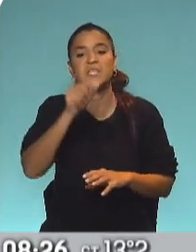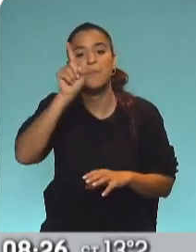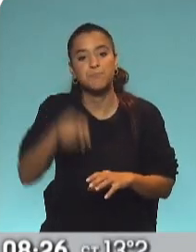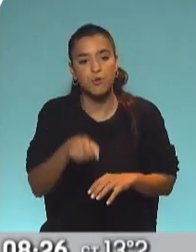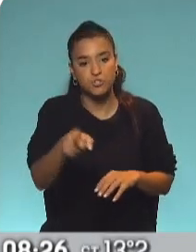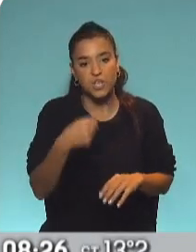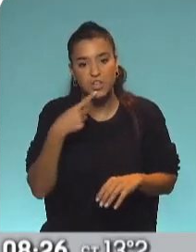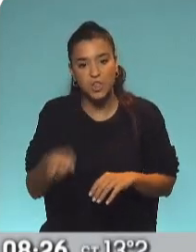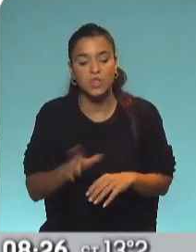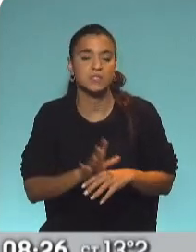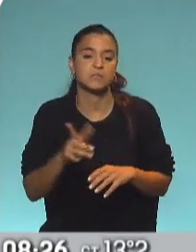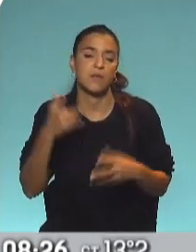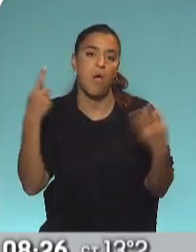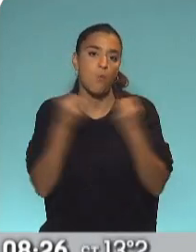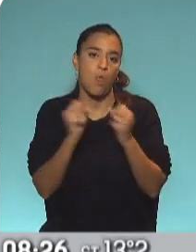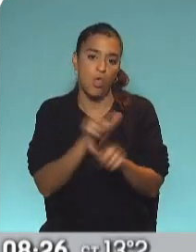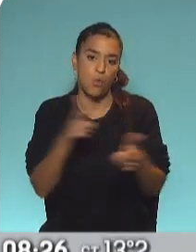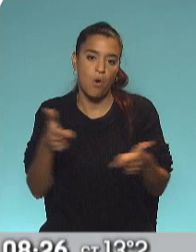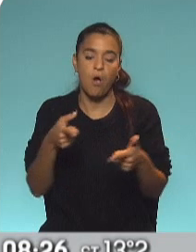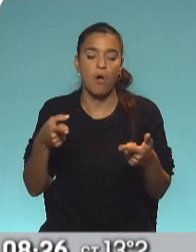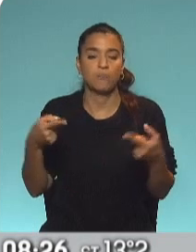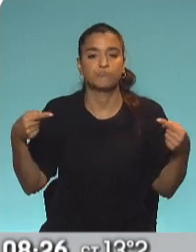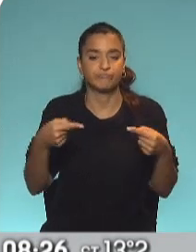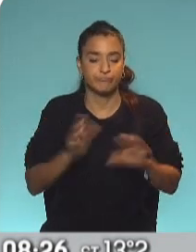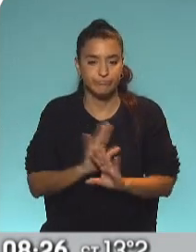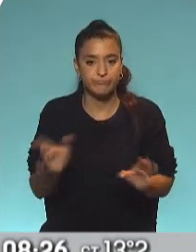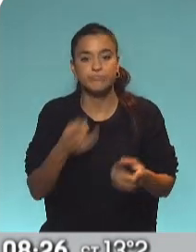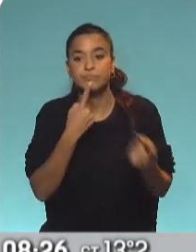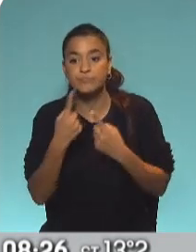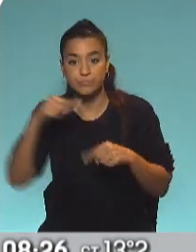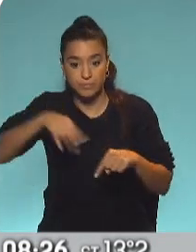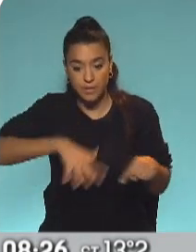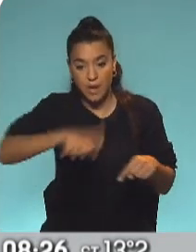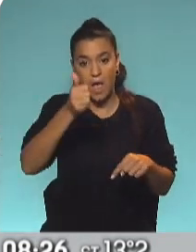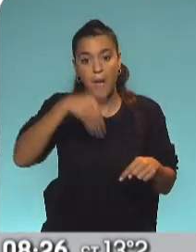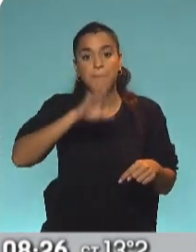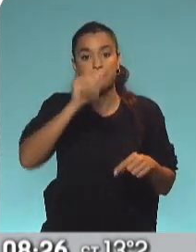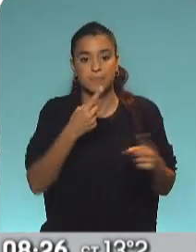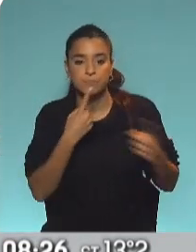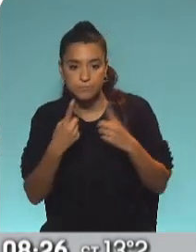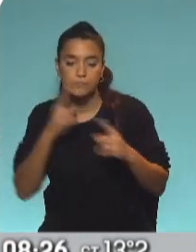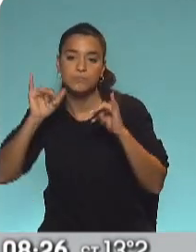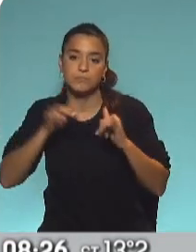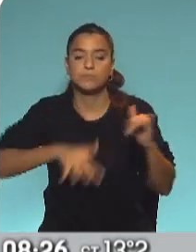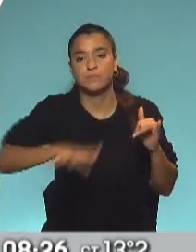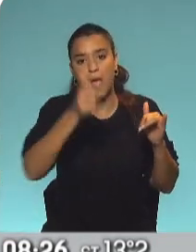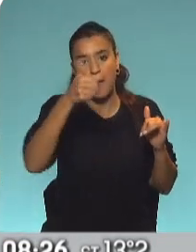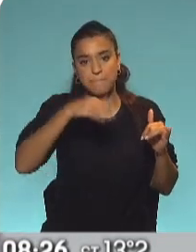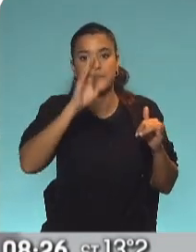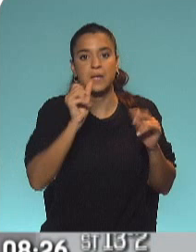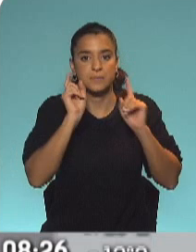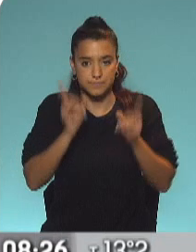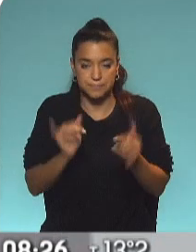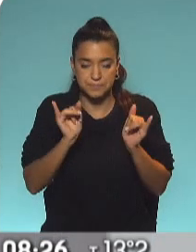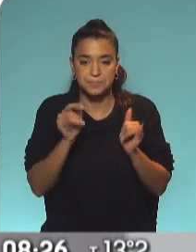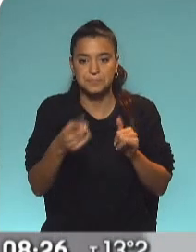26% está en desacuerdo o muy en desacuerdo. Pero la encuesta fue hecha aquí en la zona del AMBA, ¿no? La encuesta fue hecha en el área metropolitana, sí, porque